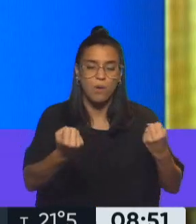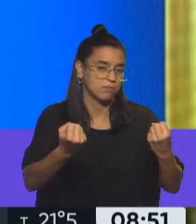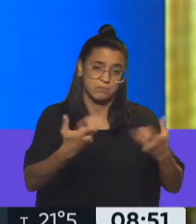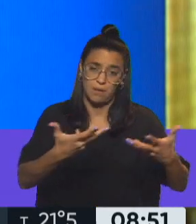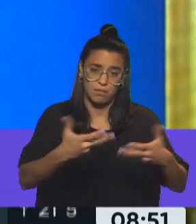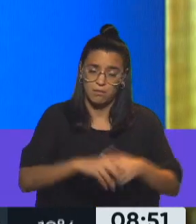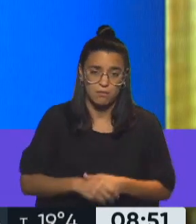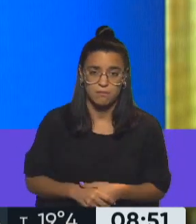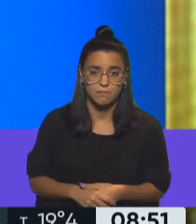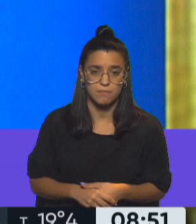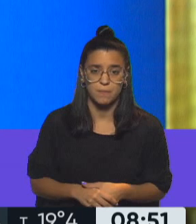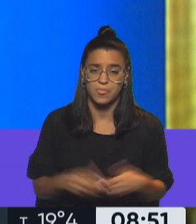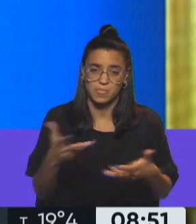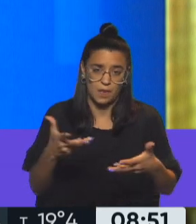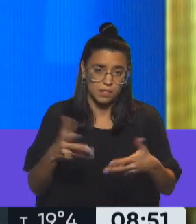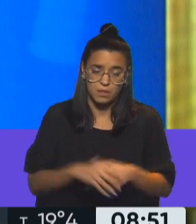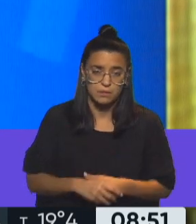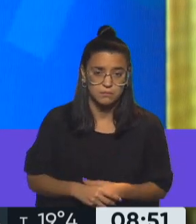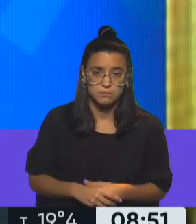Tarde. Tarde.